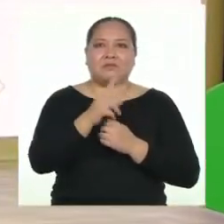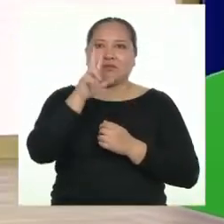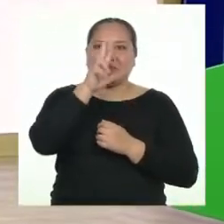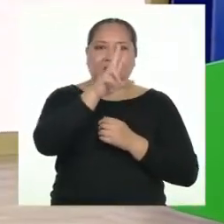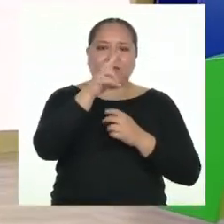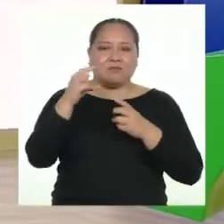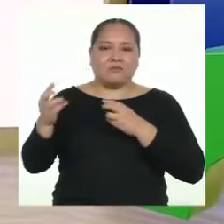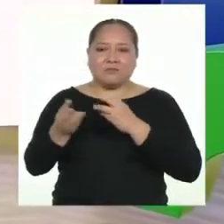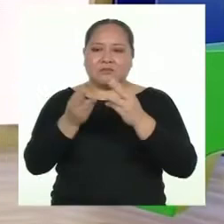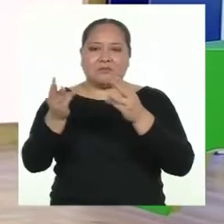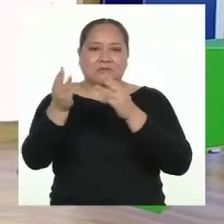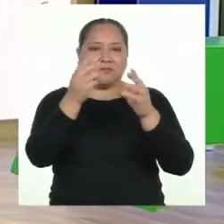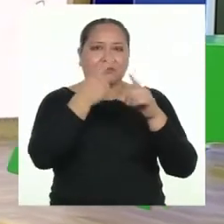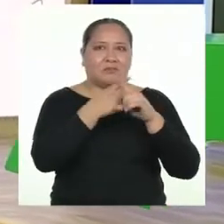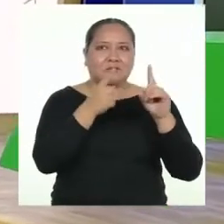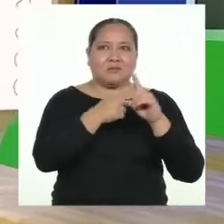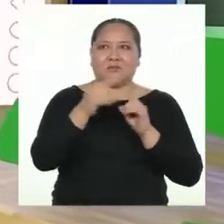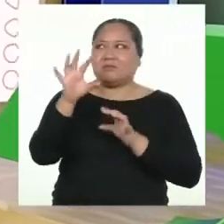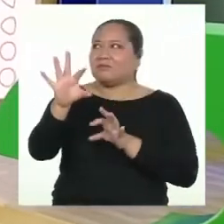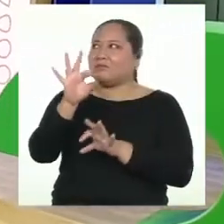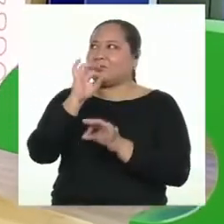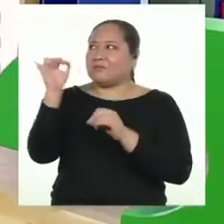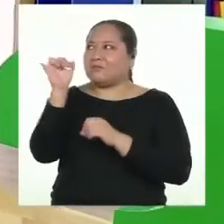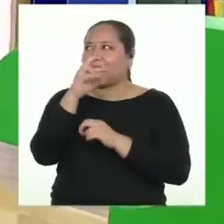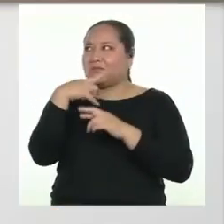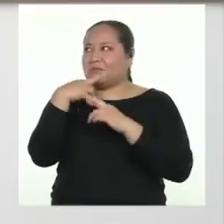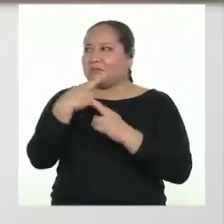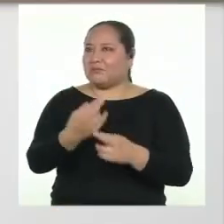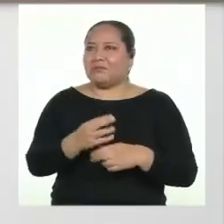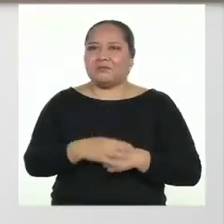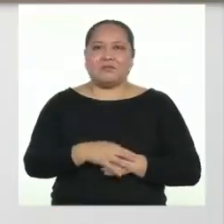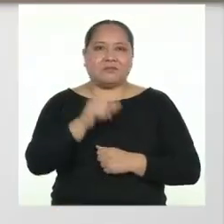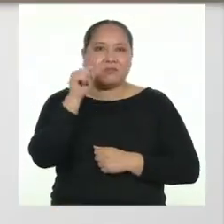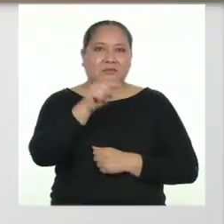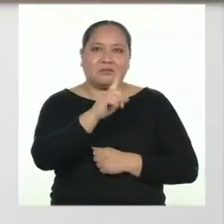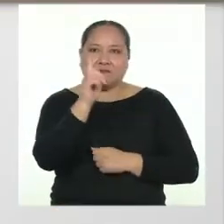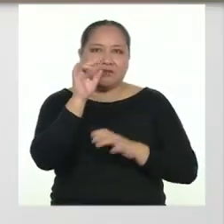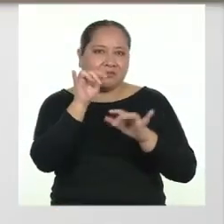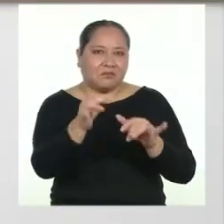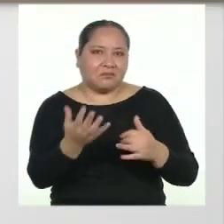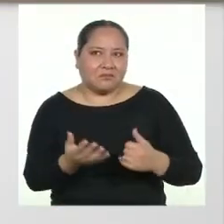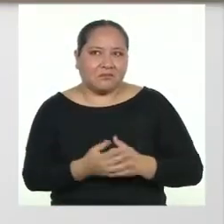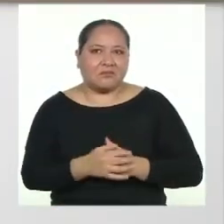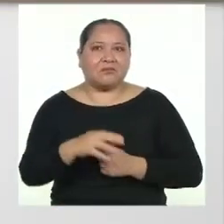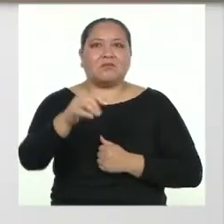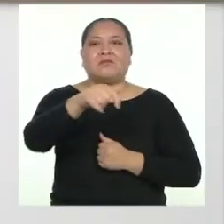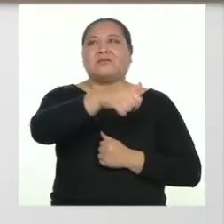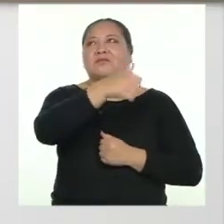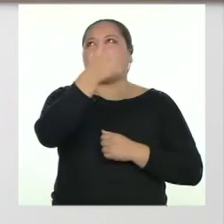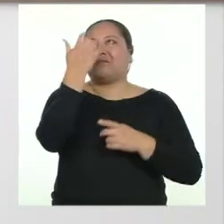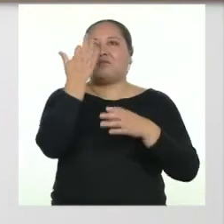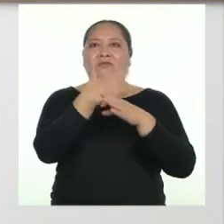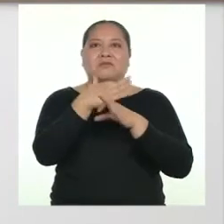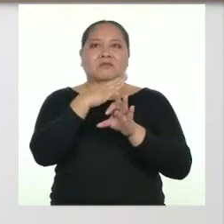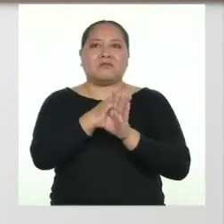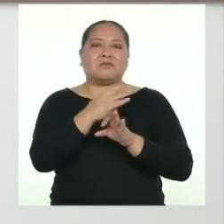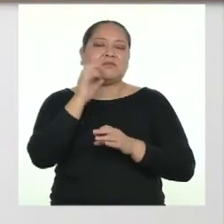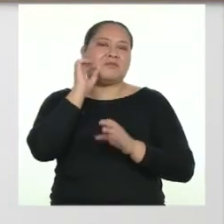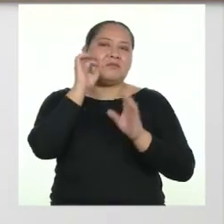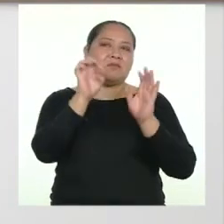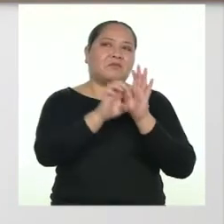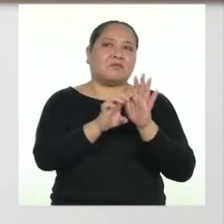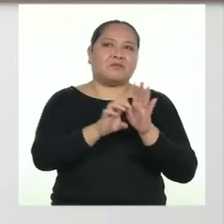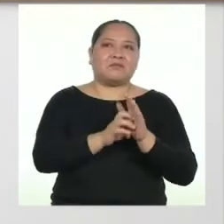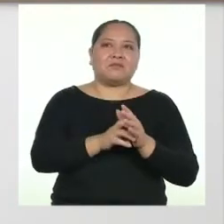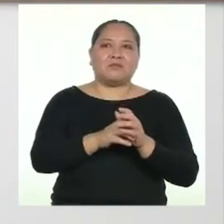maneras diferentes y hemos obtenido el mismo resultado. Y ahí no queda la cosa. Hay otros métodos, por ejemplo,